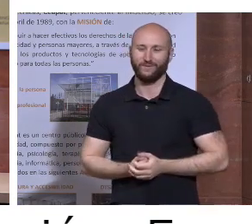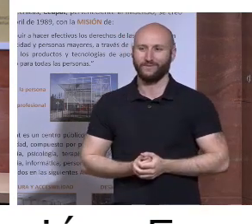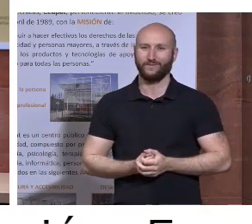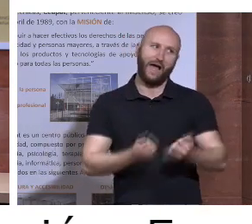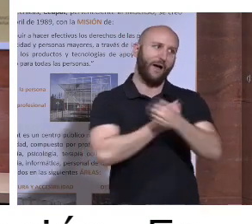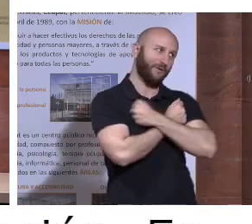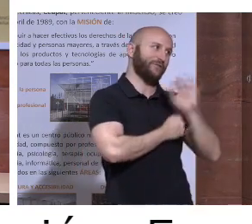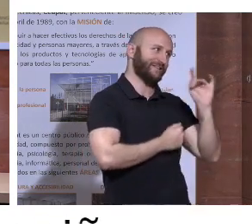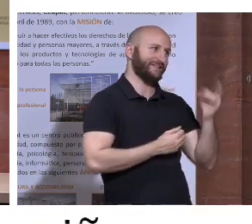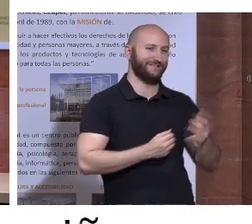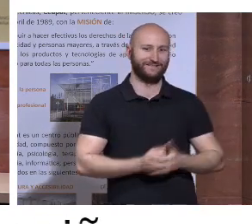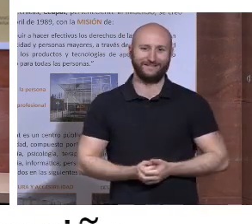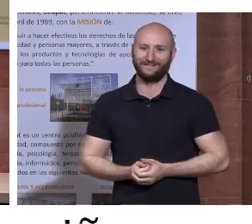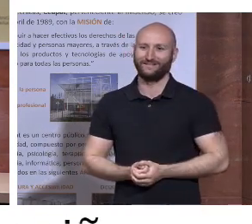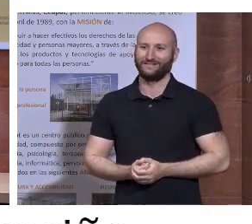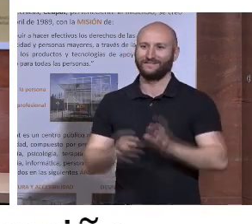abracito.